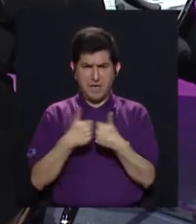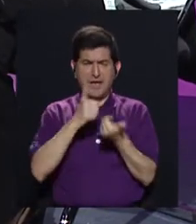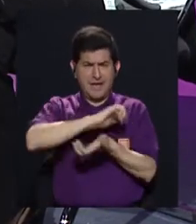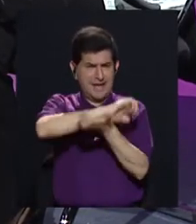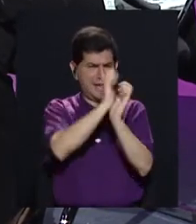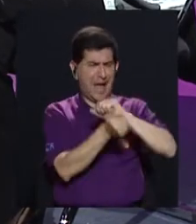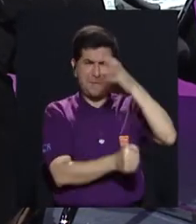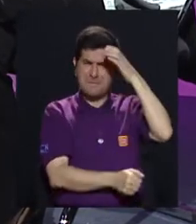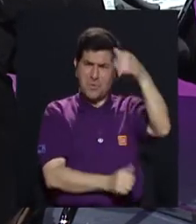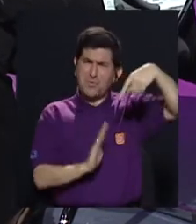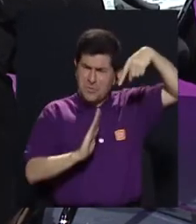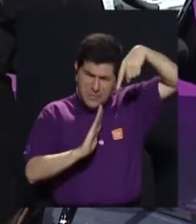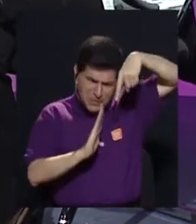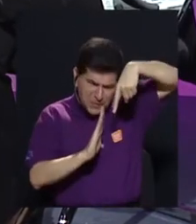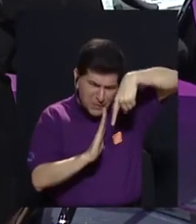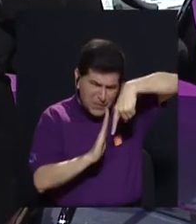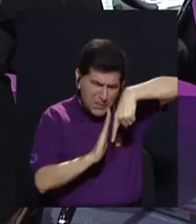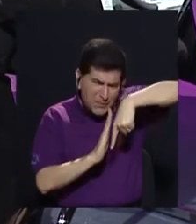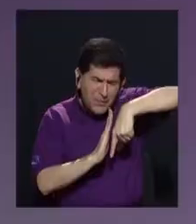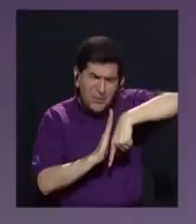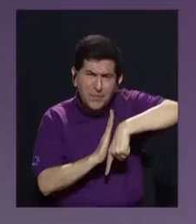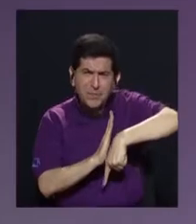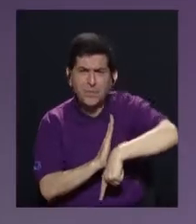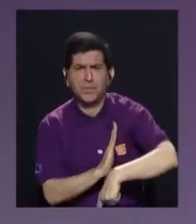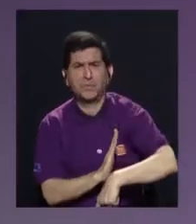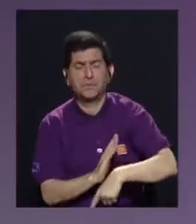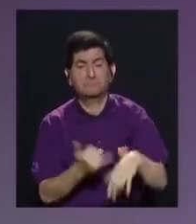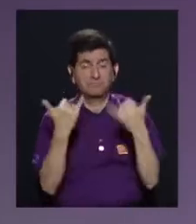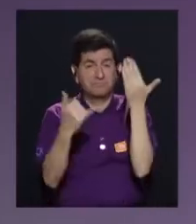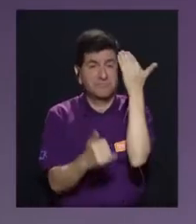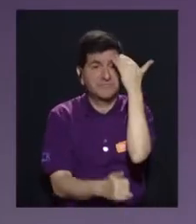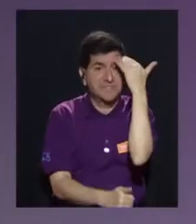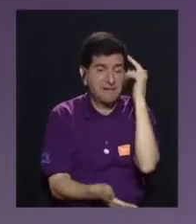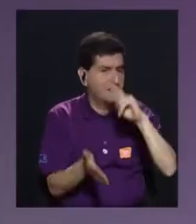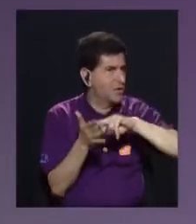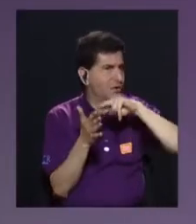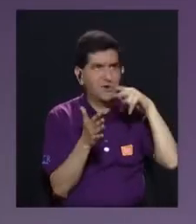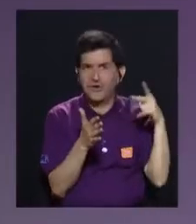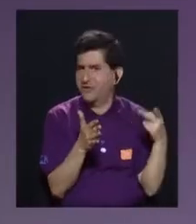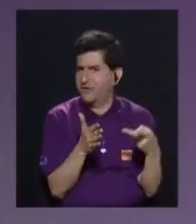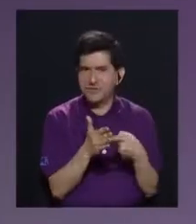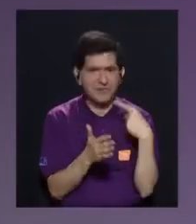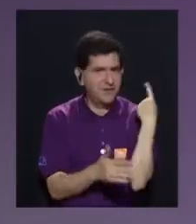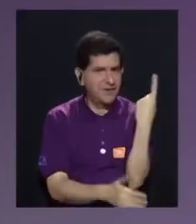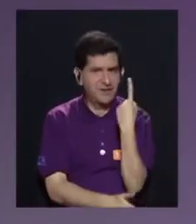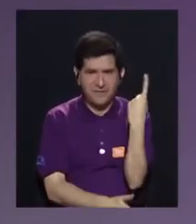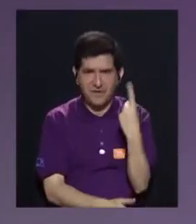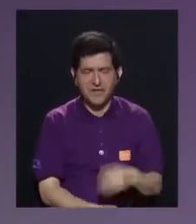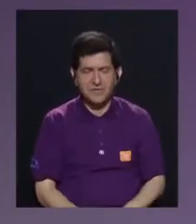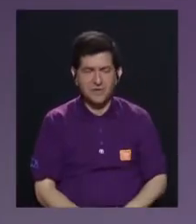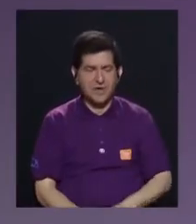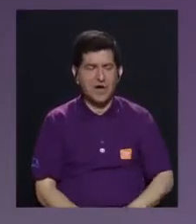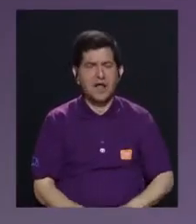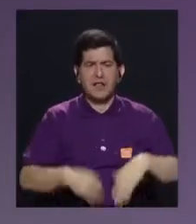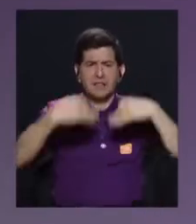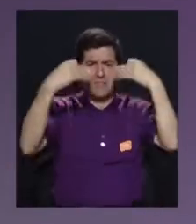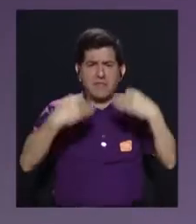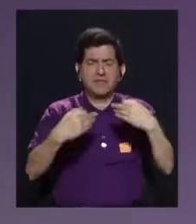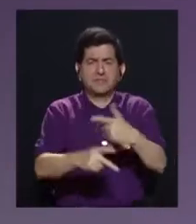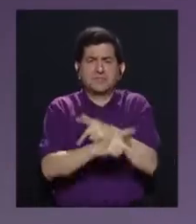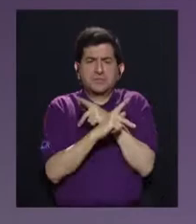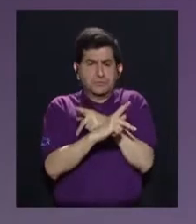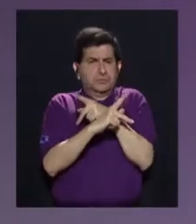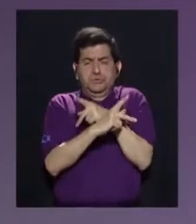cambio cultural profundo pero ya sabemos que no se trata solamente de medidas cautelares ya